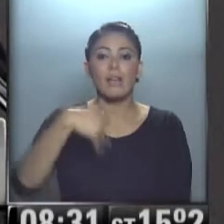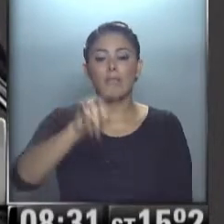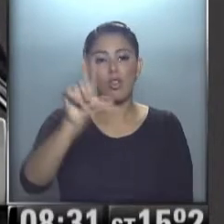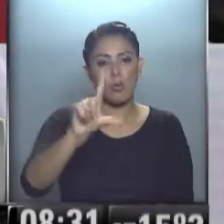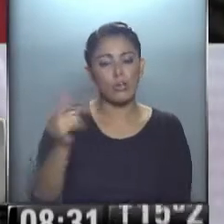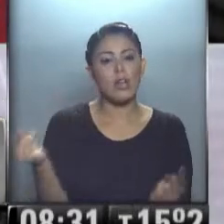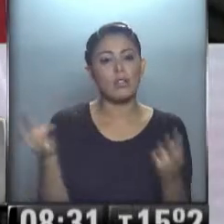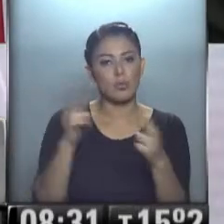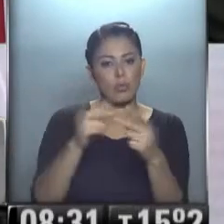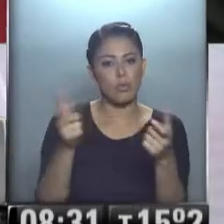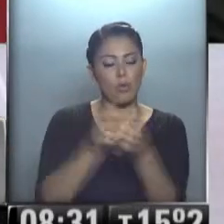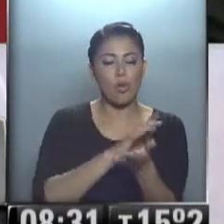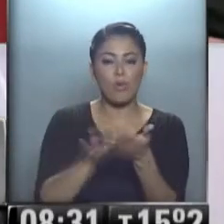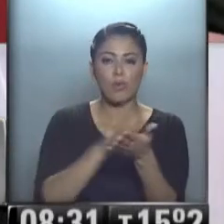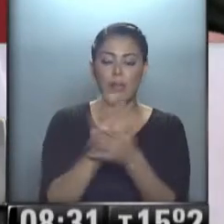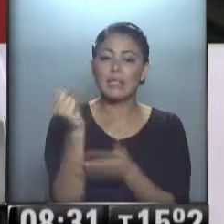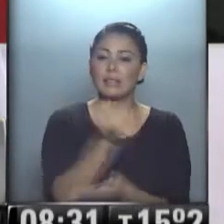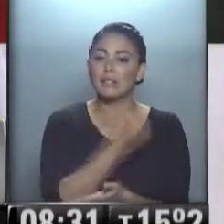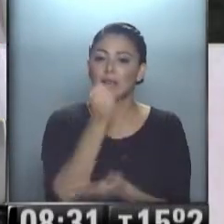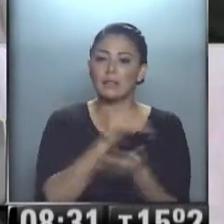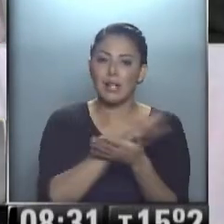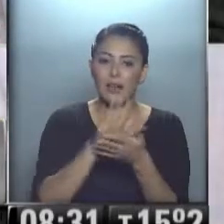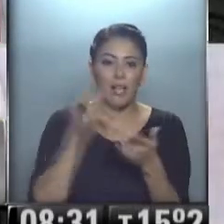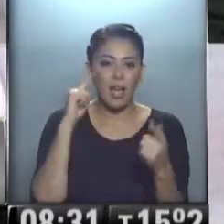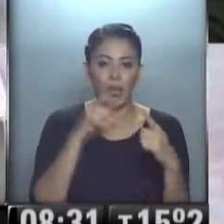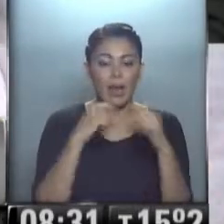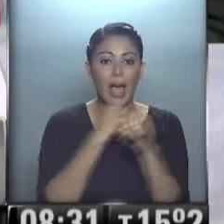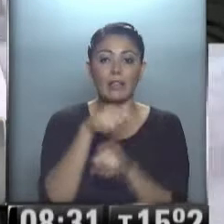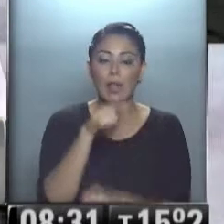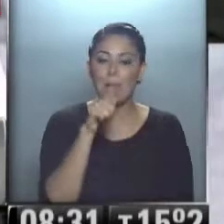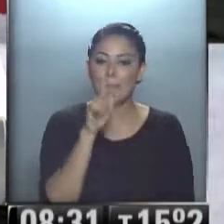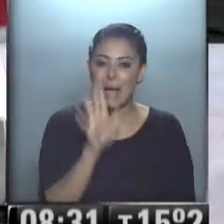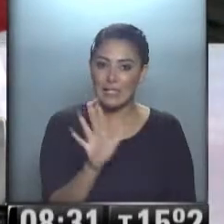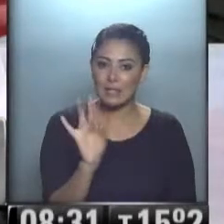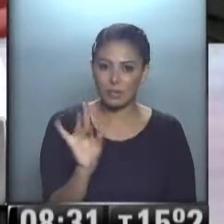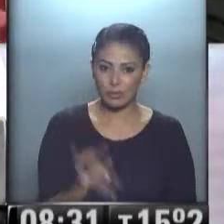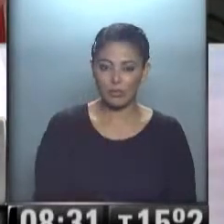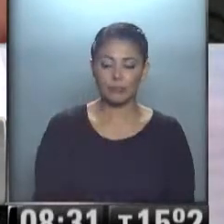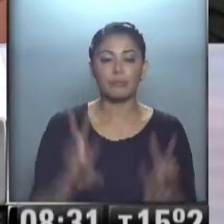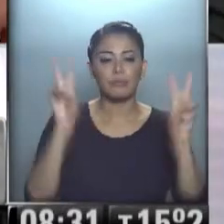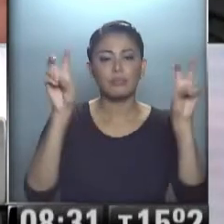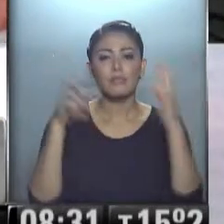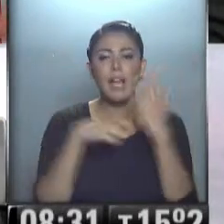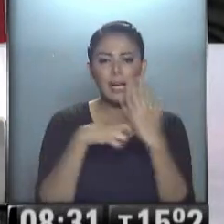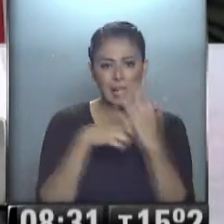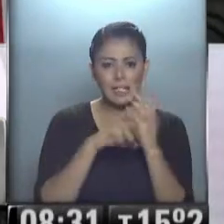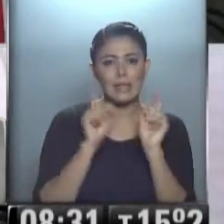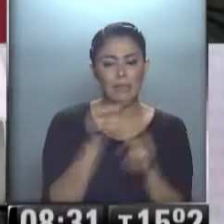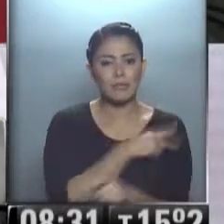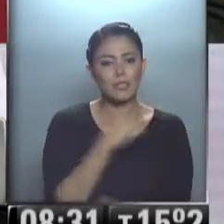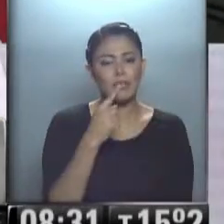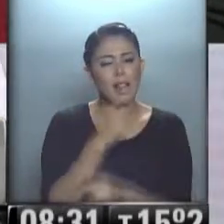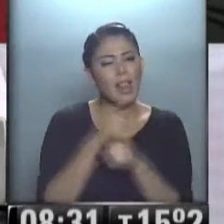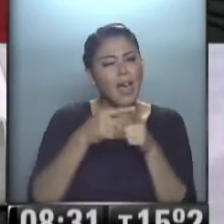una nueva reunión entre las partes buscando este acuerdo que hasta ahora parece bastante carnes hice una referencia muy